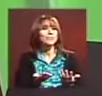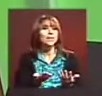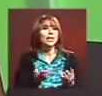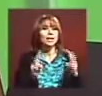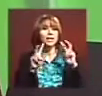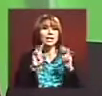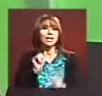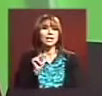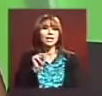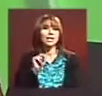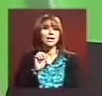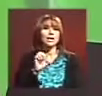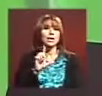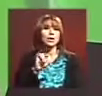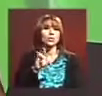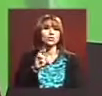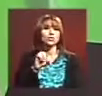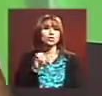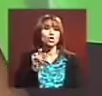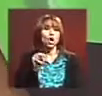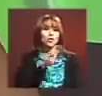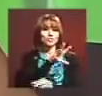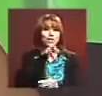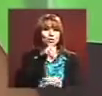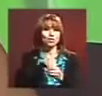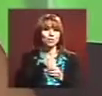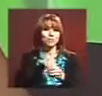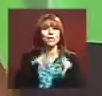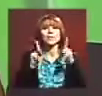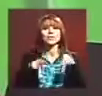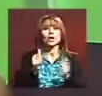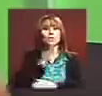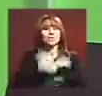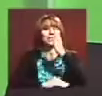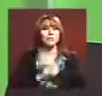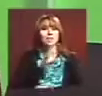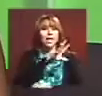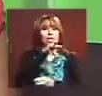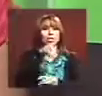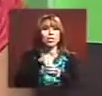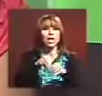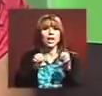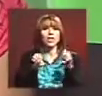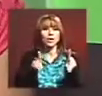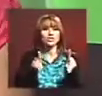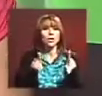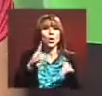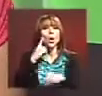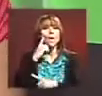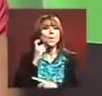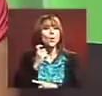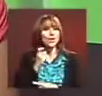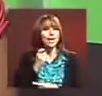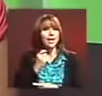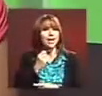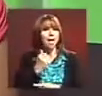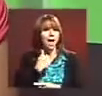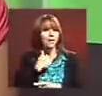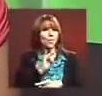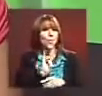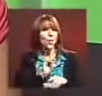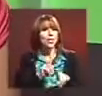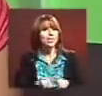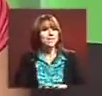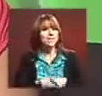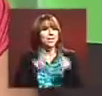inclusión, inserción de la persona con discapacidad a la educación, porque no sé, hay como una diferencia de conceptos,